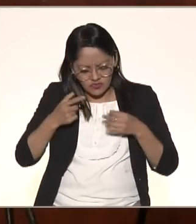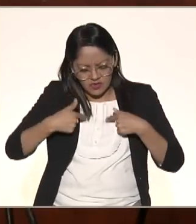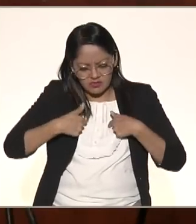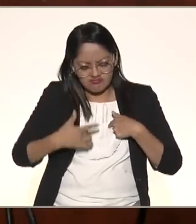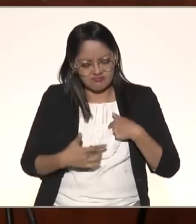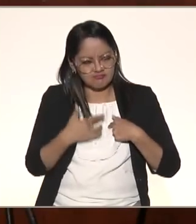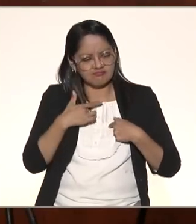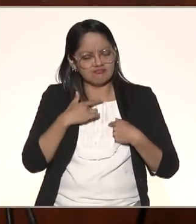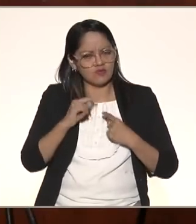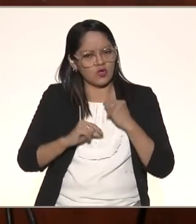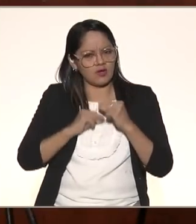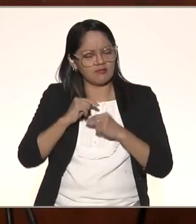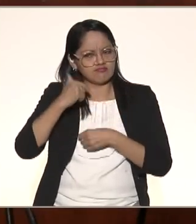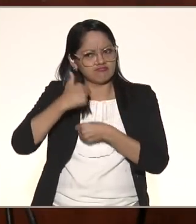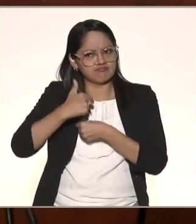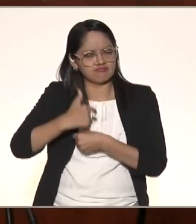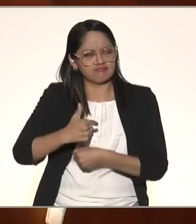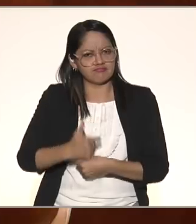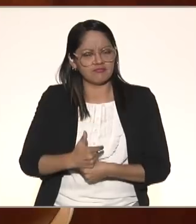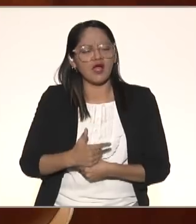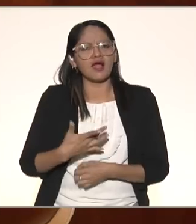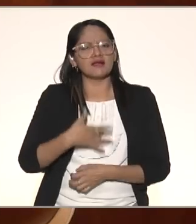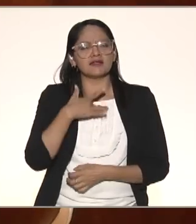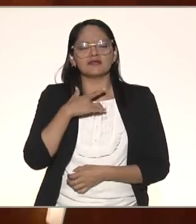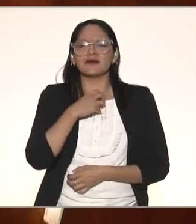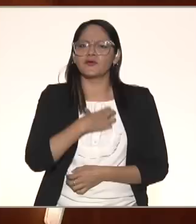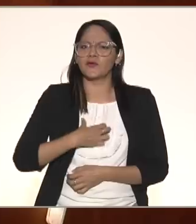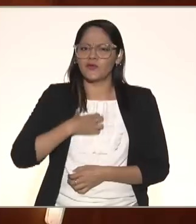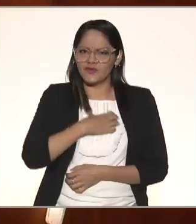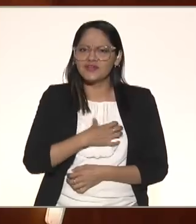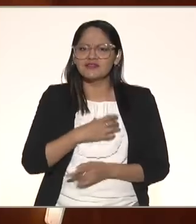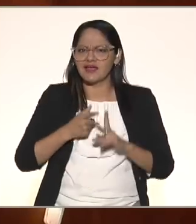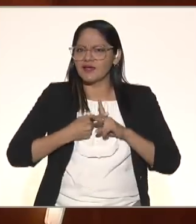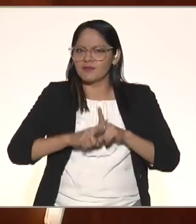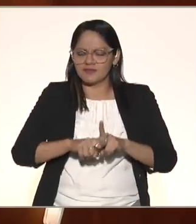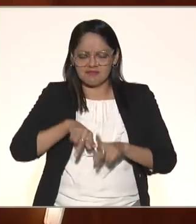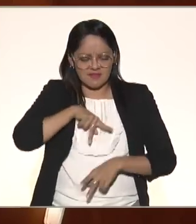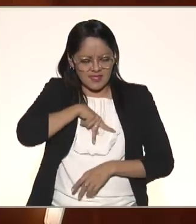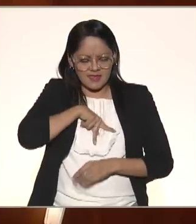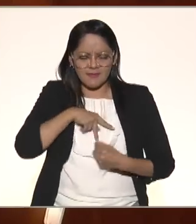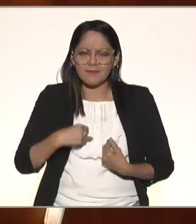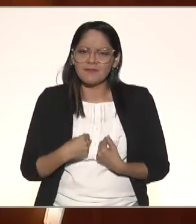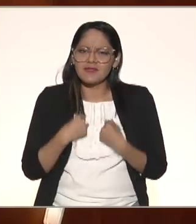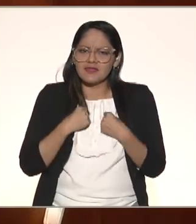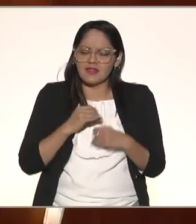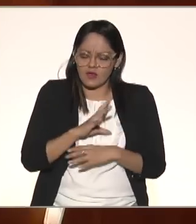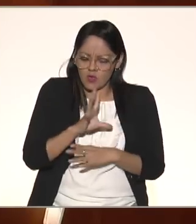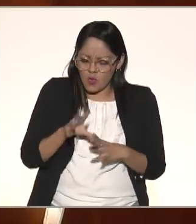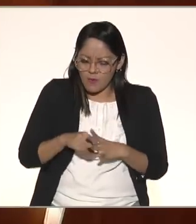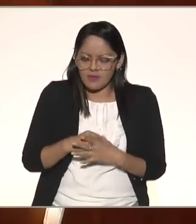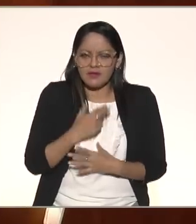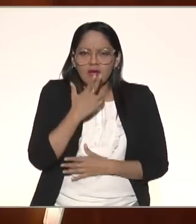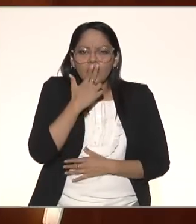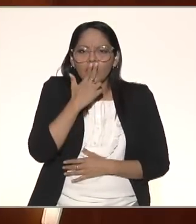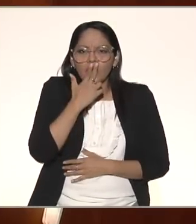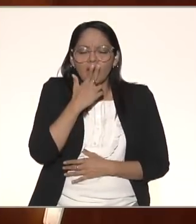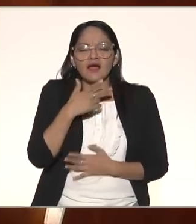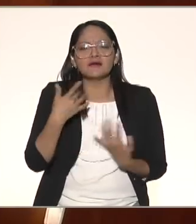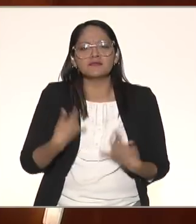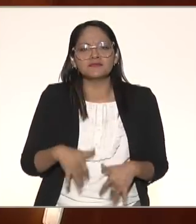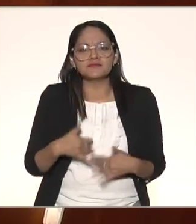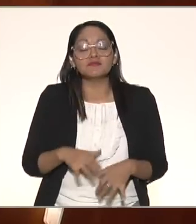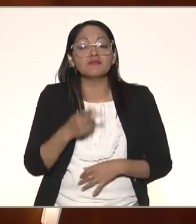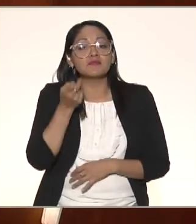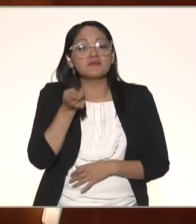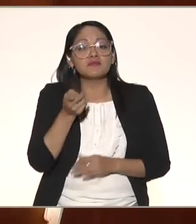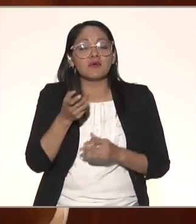vamos recuperando nuestra plenitud, es decir, comenzamos a estar llenos de nosotros mismos y ahí es cuando dejamos de pedir